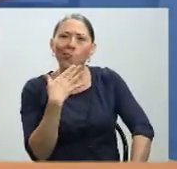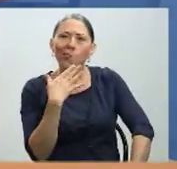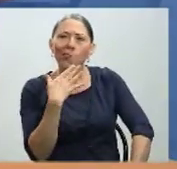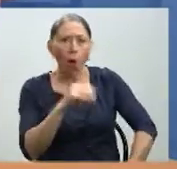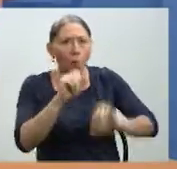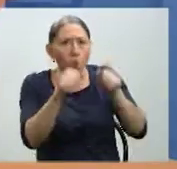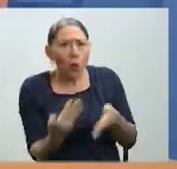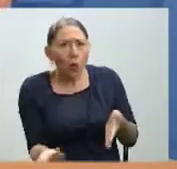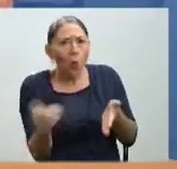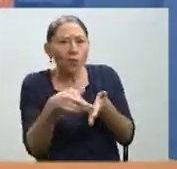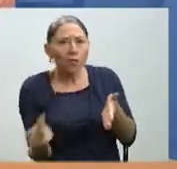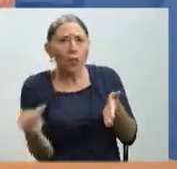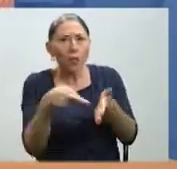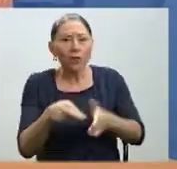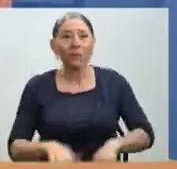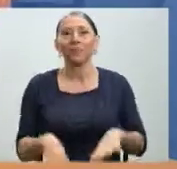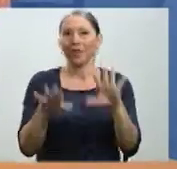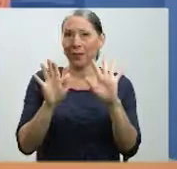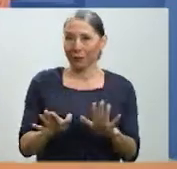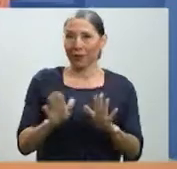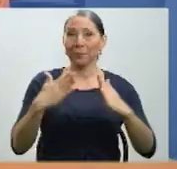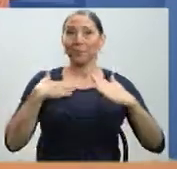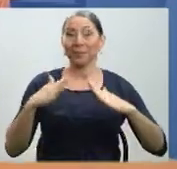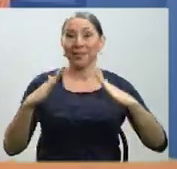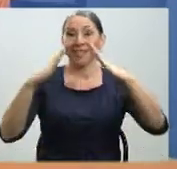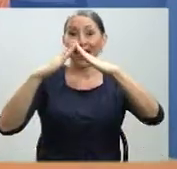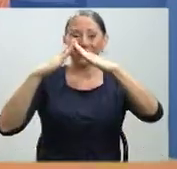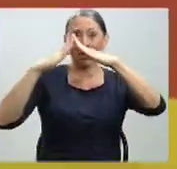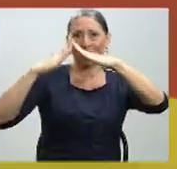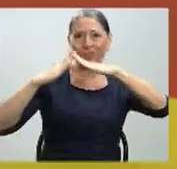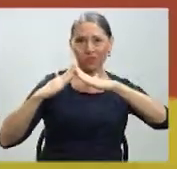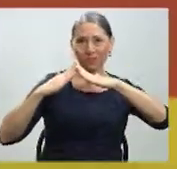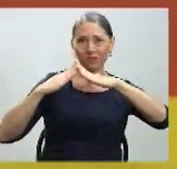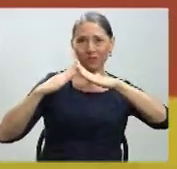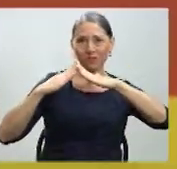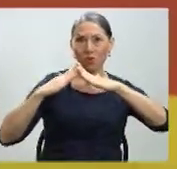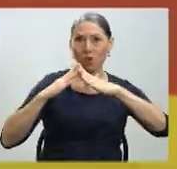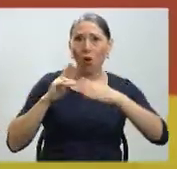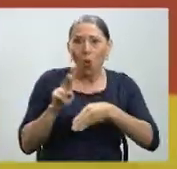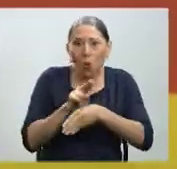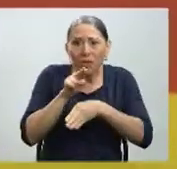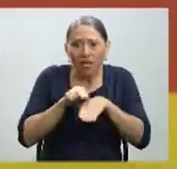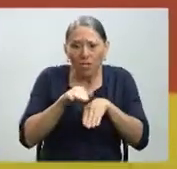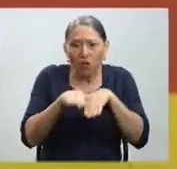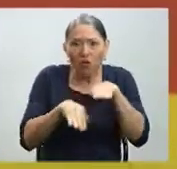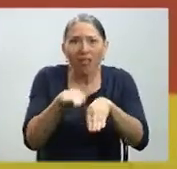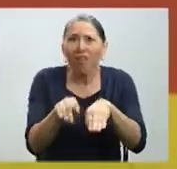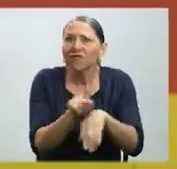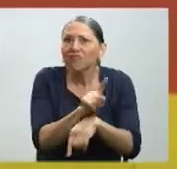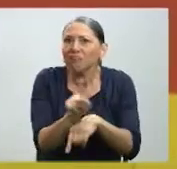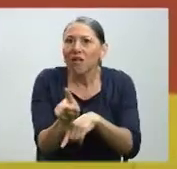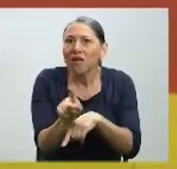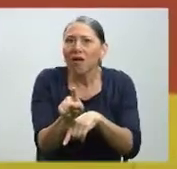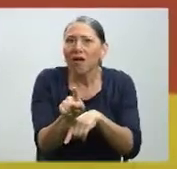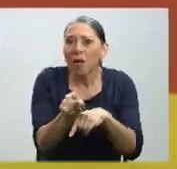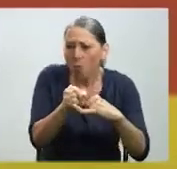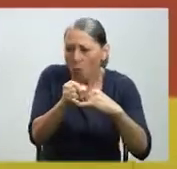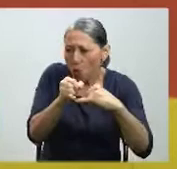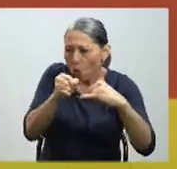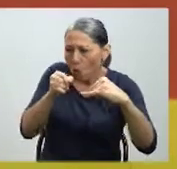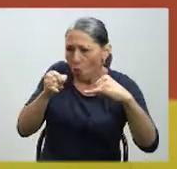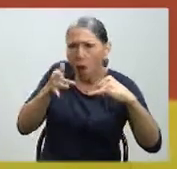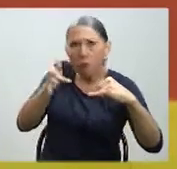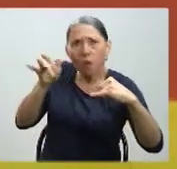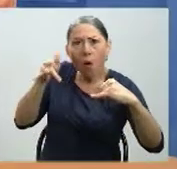del COVID-19. Un equipo interdisciplinario de especialistas del MEP y la Universidad Estatal a Distancia abordan